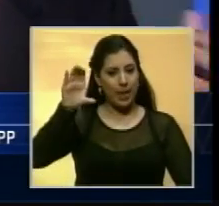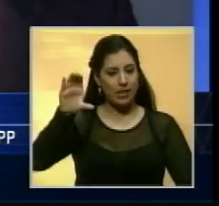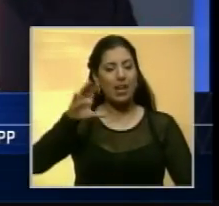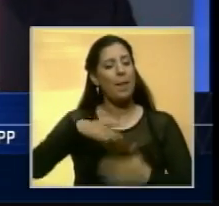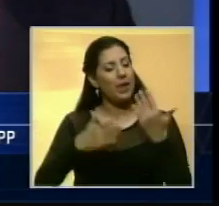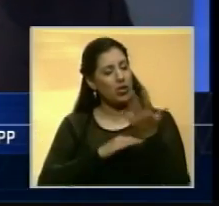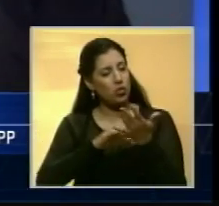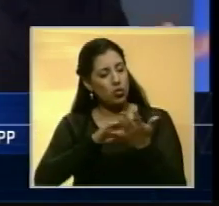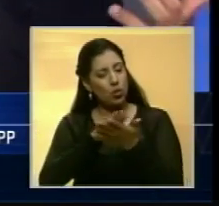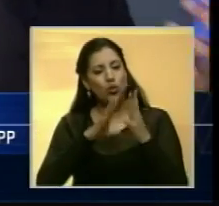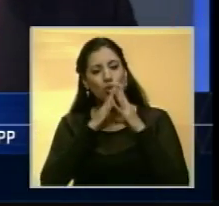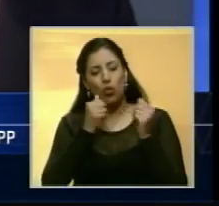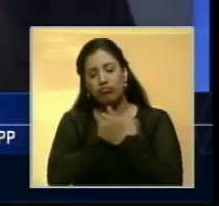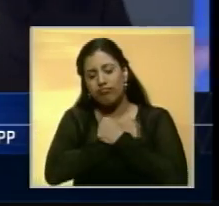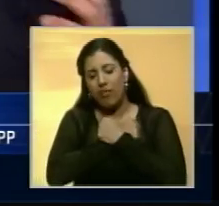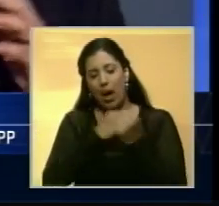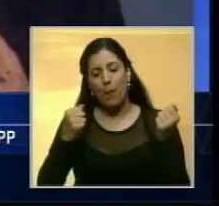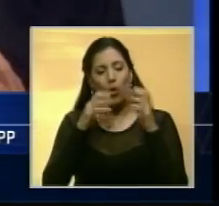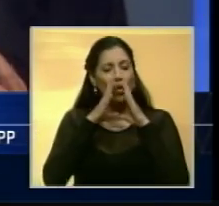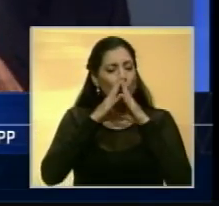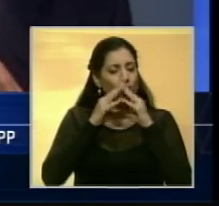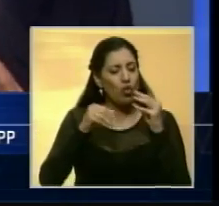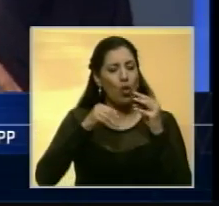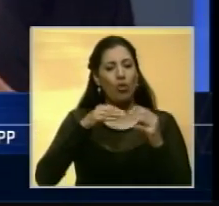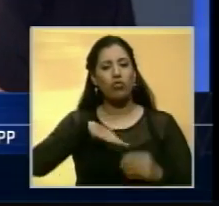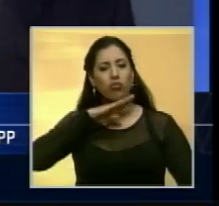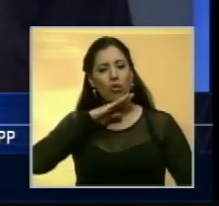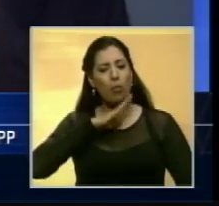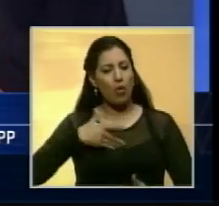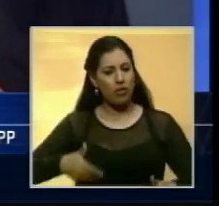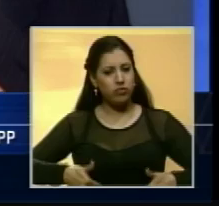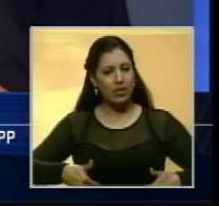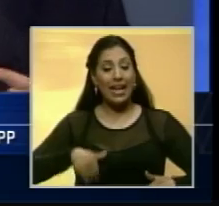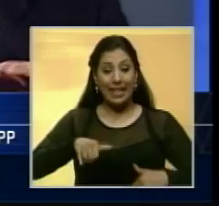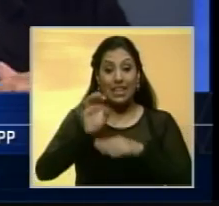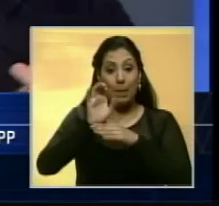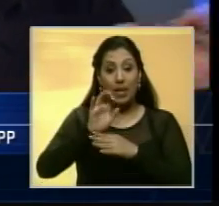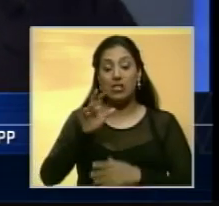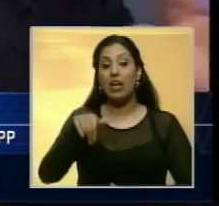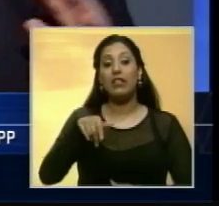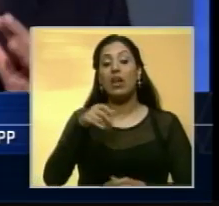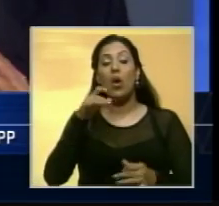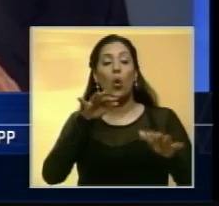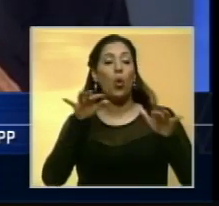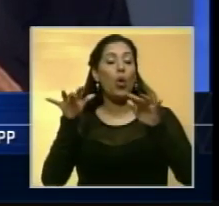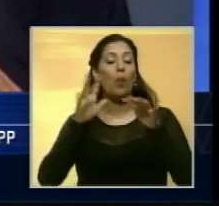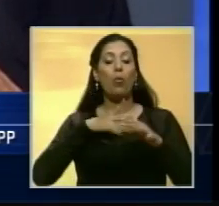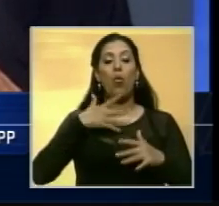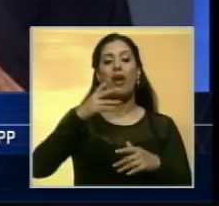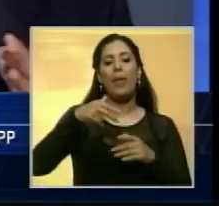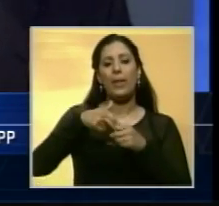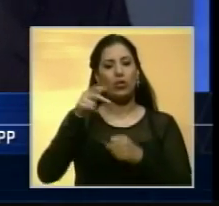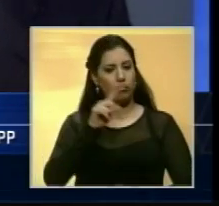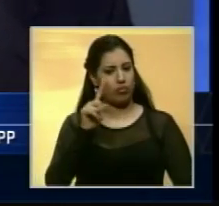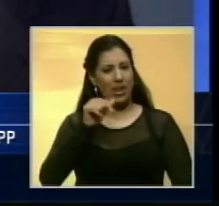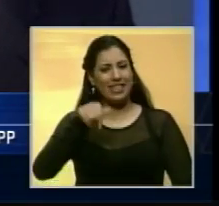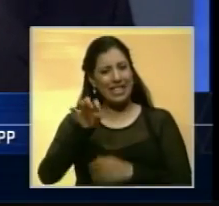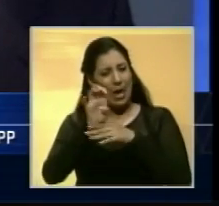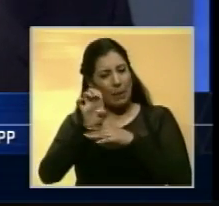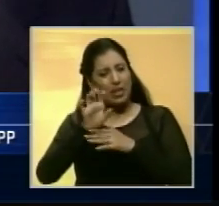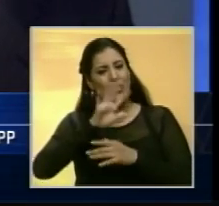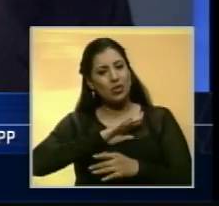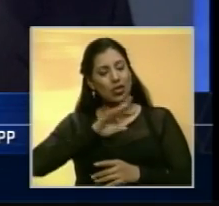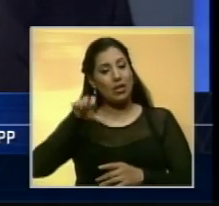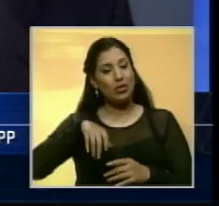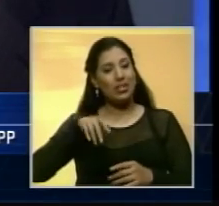para sacarlo con todo nuestro amor, con todas nuestras capacidades. Esta es una emergencia que no es un desierto que solamente produce petróleo. Esta es una emergencia en